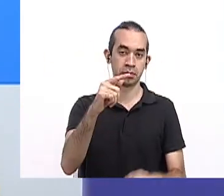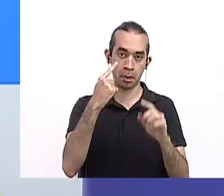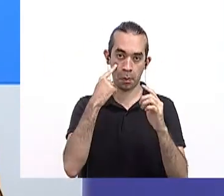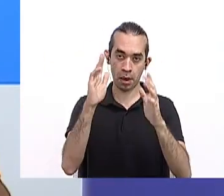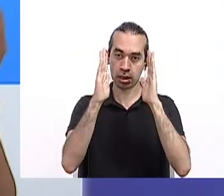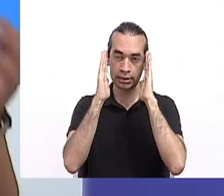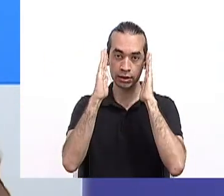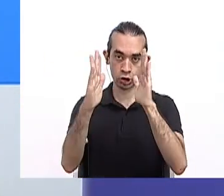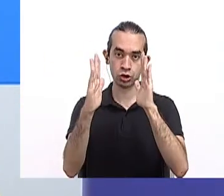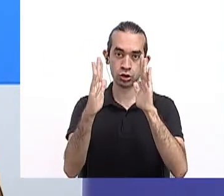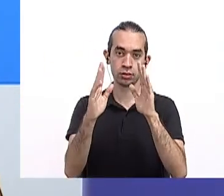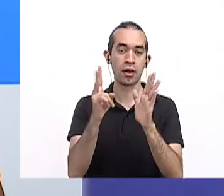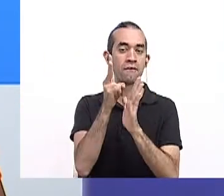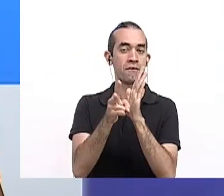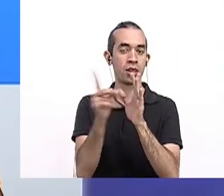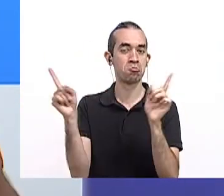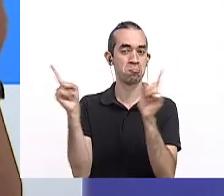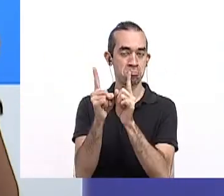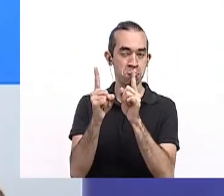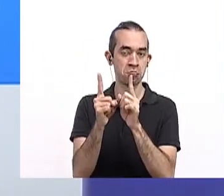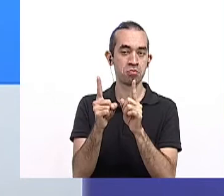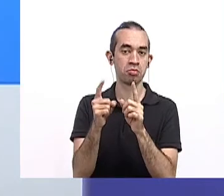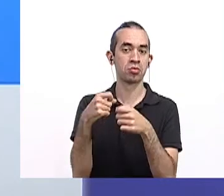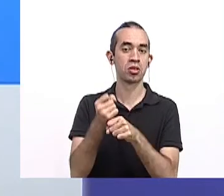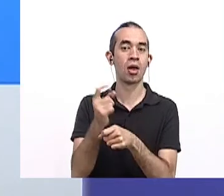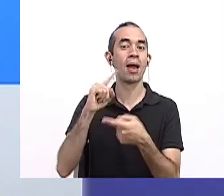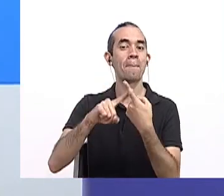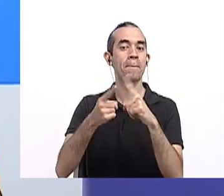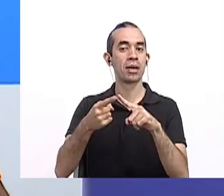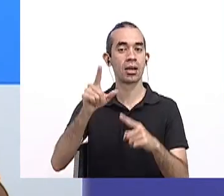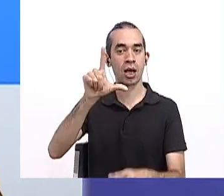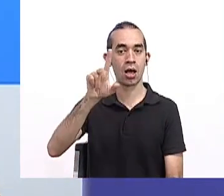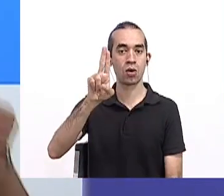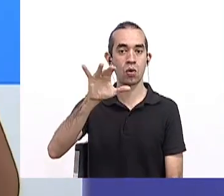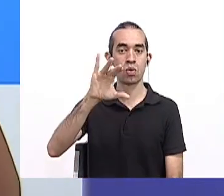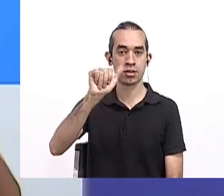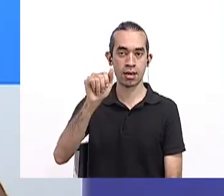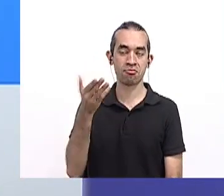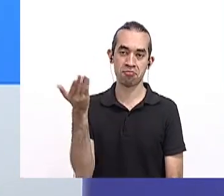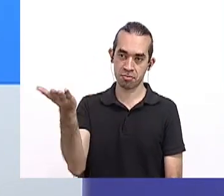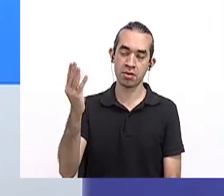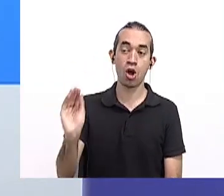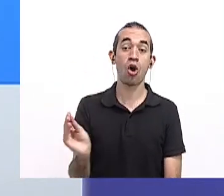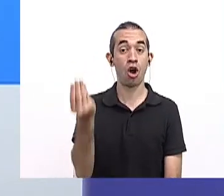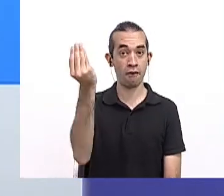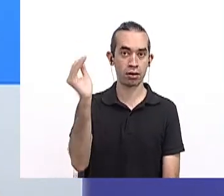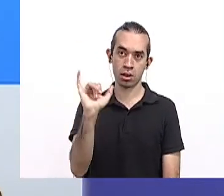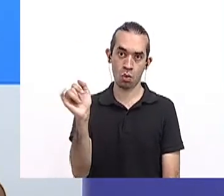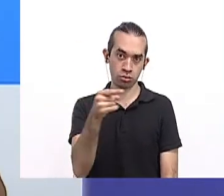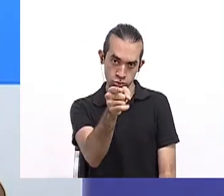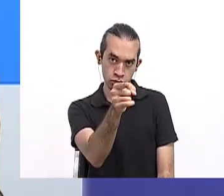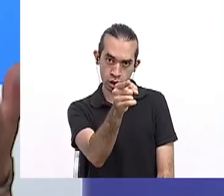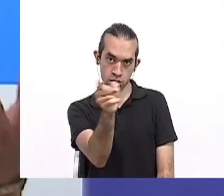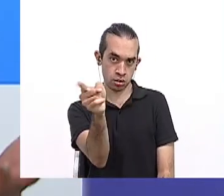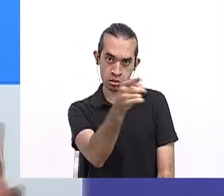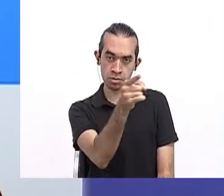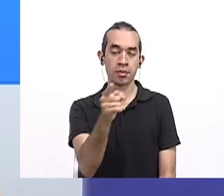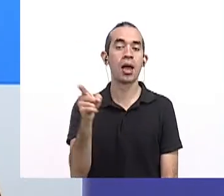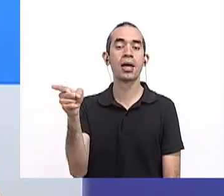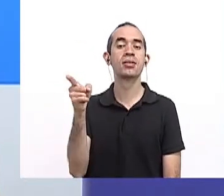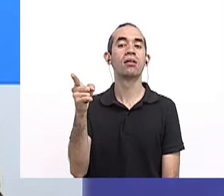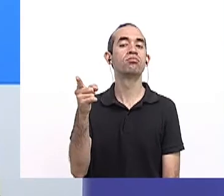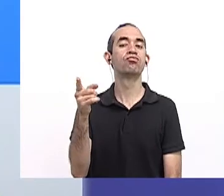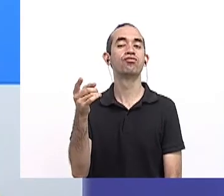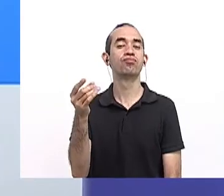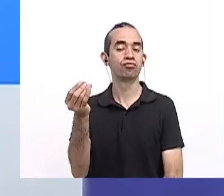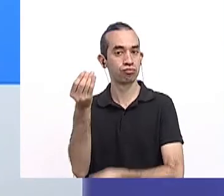a una cápsula elaborada por nuestra amiga lucía lucía que es una joven como ustedes les va a dar también